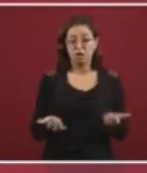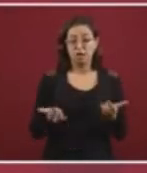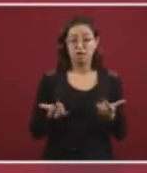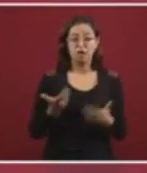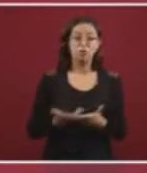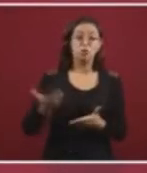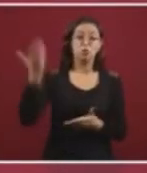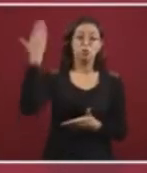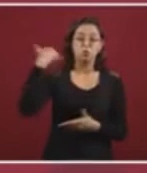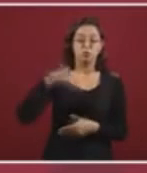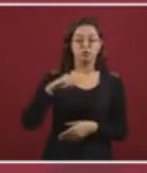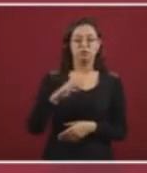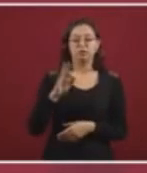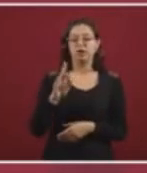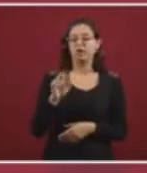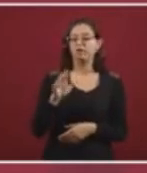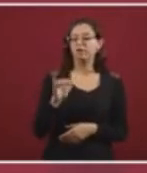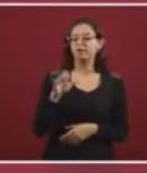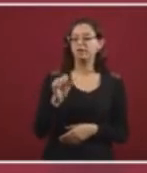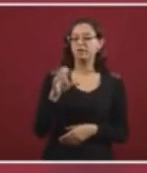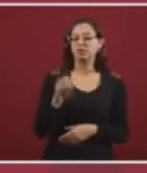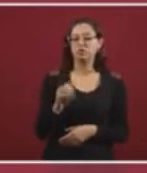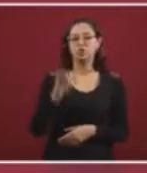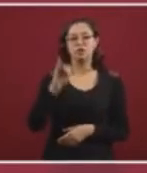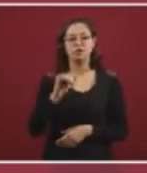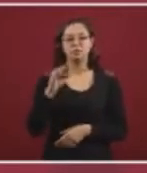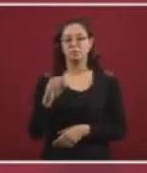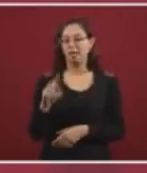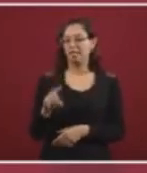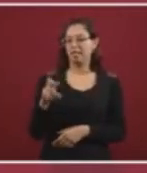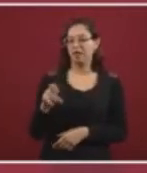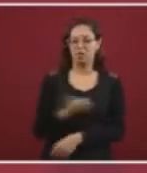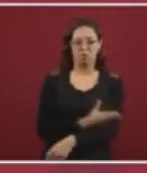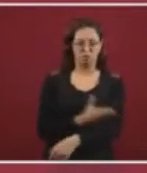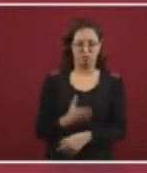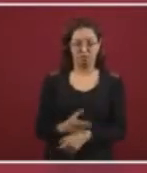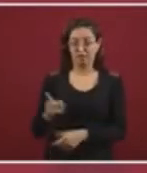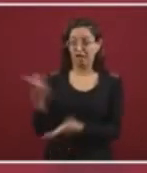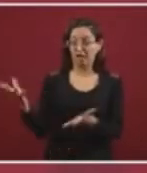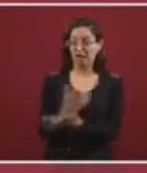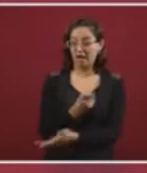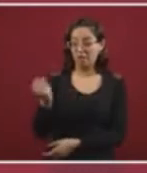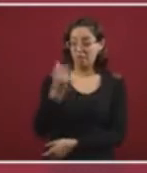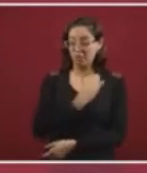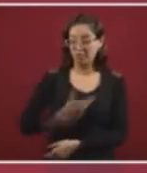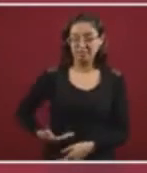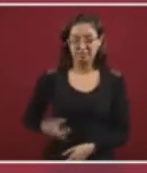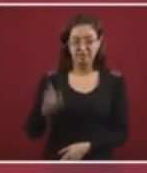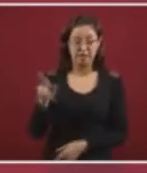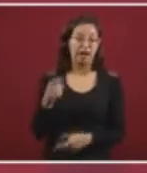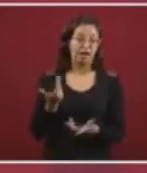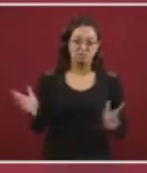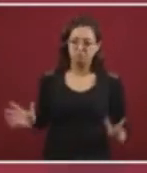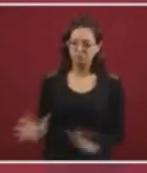de Francisco I. Madero, que es el apóstol de la democracia. La prensa, que había estado